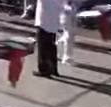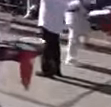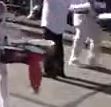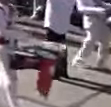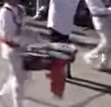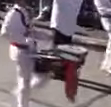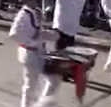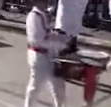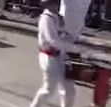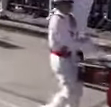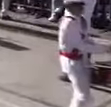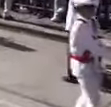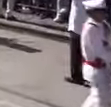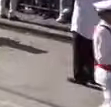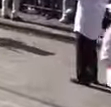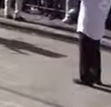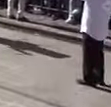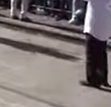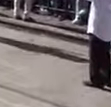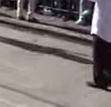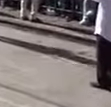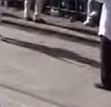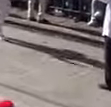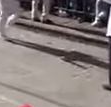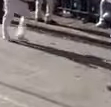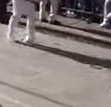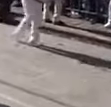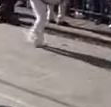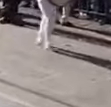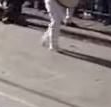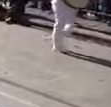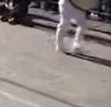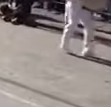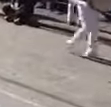en esta mañana del 15 de septiembre.